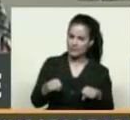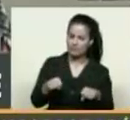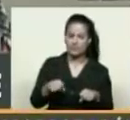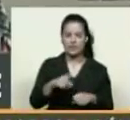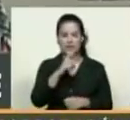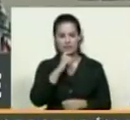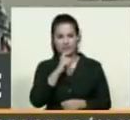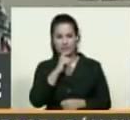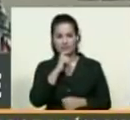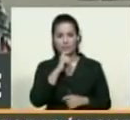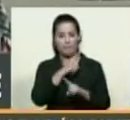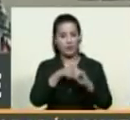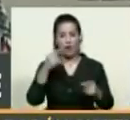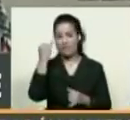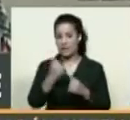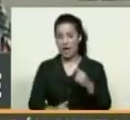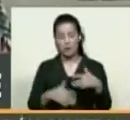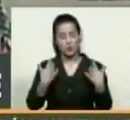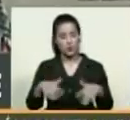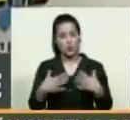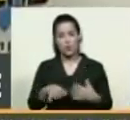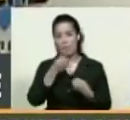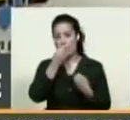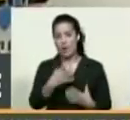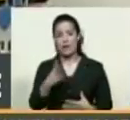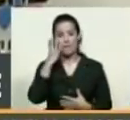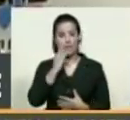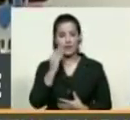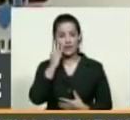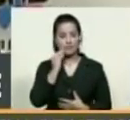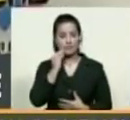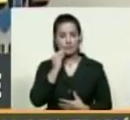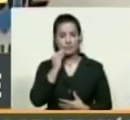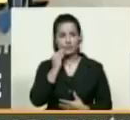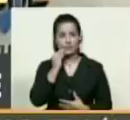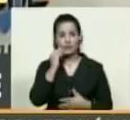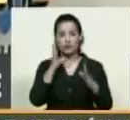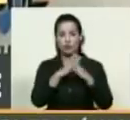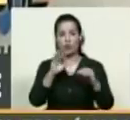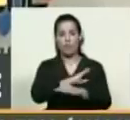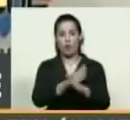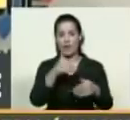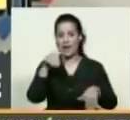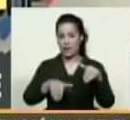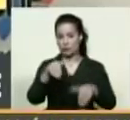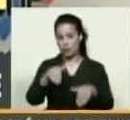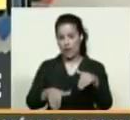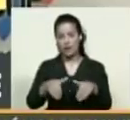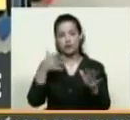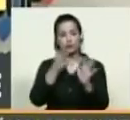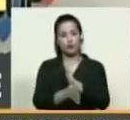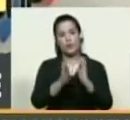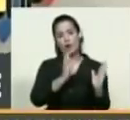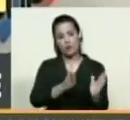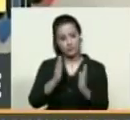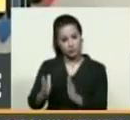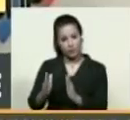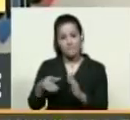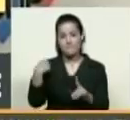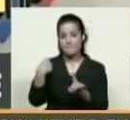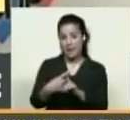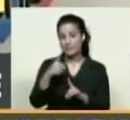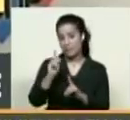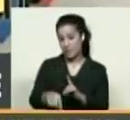la cual nos dejó grandes experiencias desde el punto de vista del Poder Electoral en cuanto a la organización y que